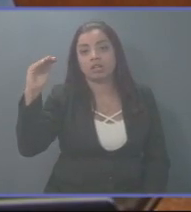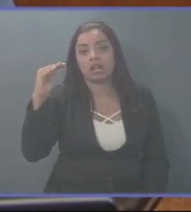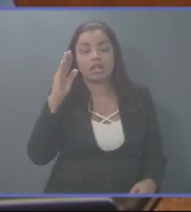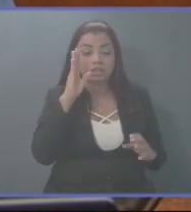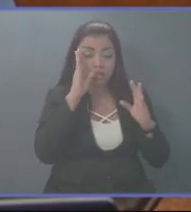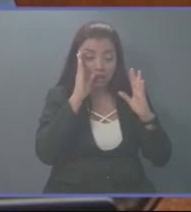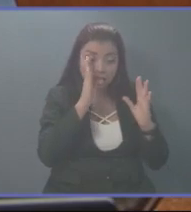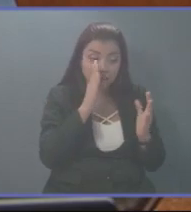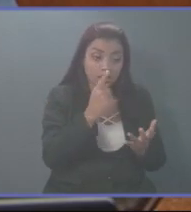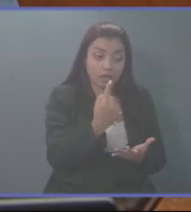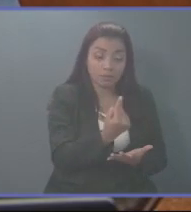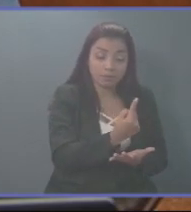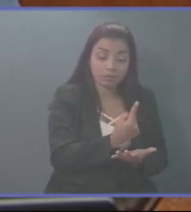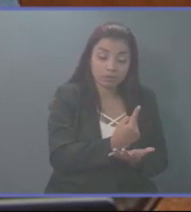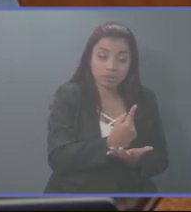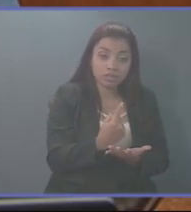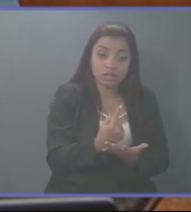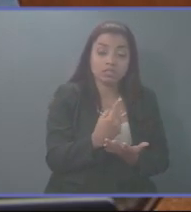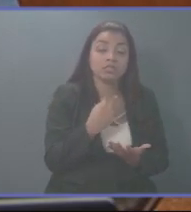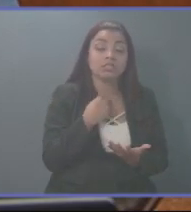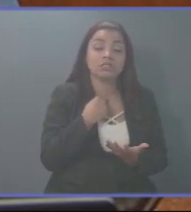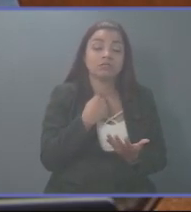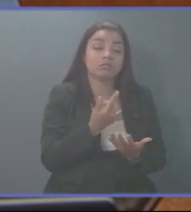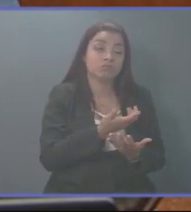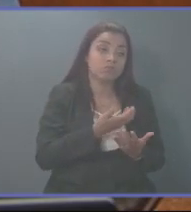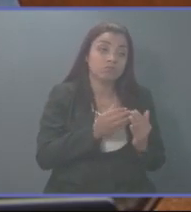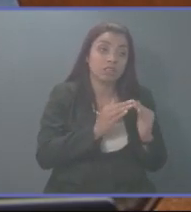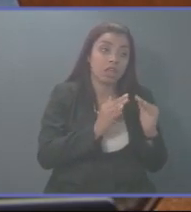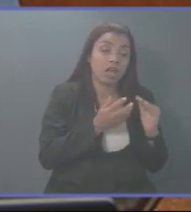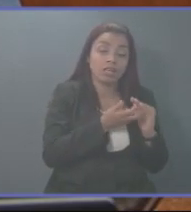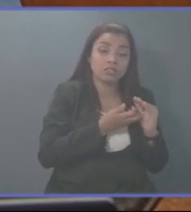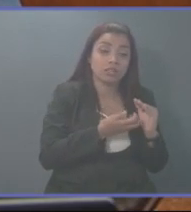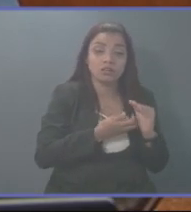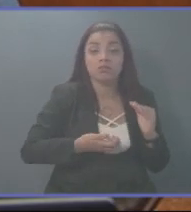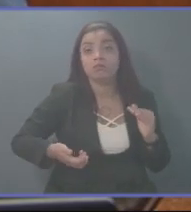Protección Integral a Personas en condición de desplazamiento forzado interno. Le cedo la palabra, diputada.